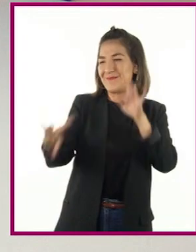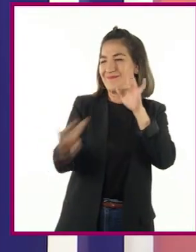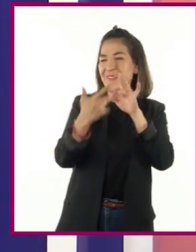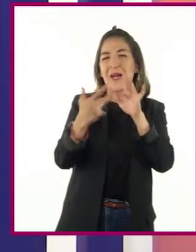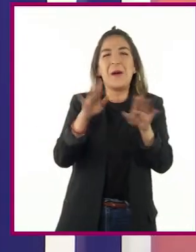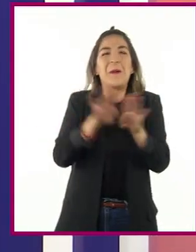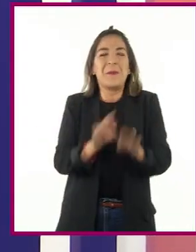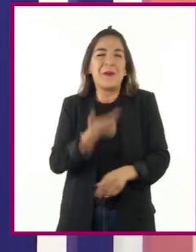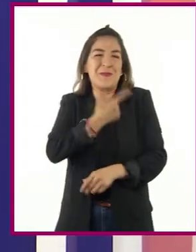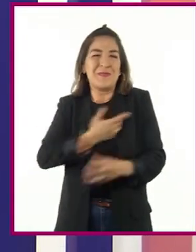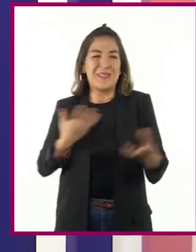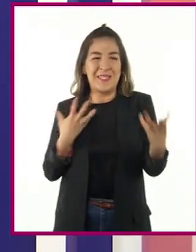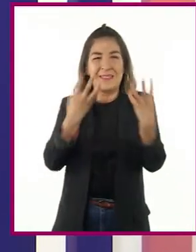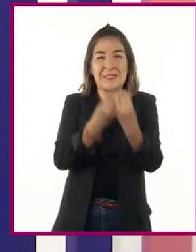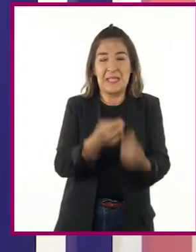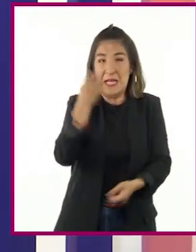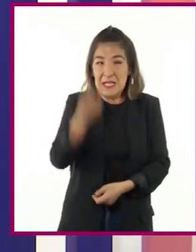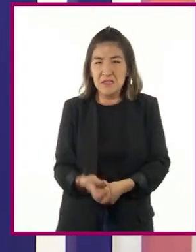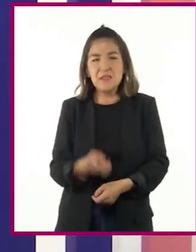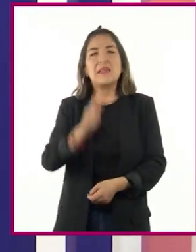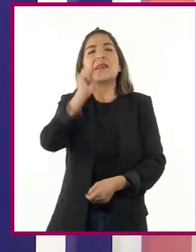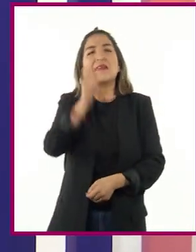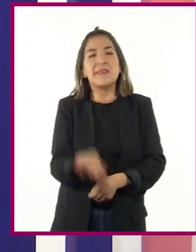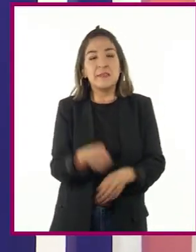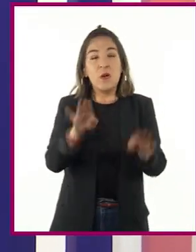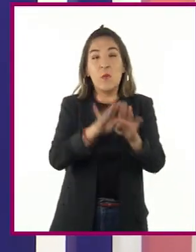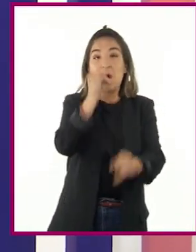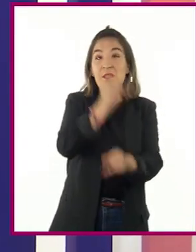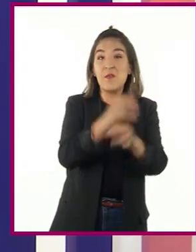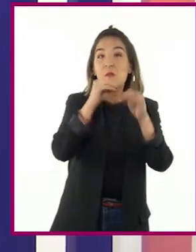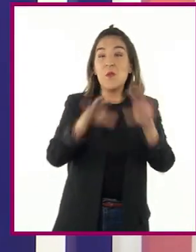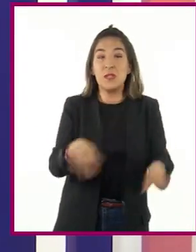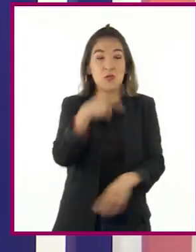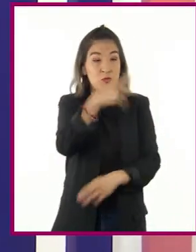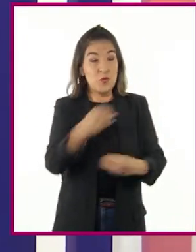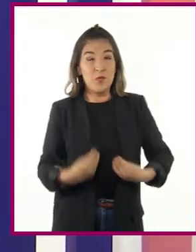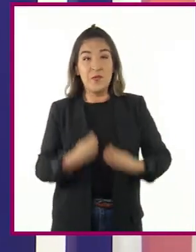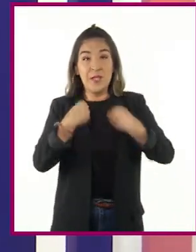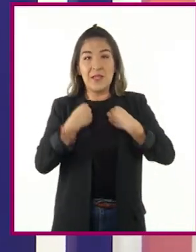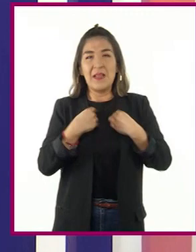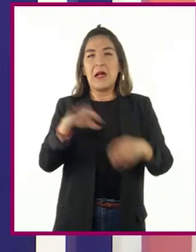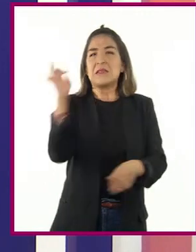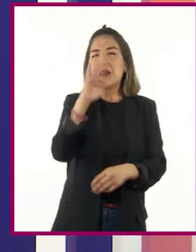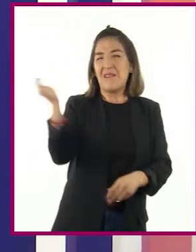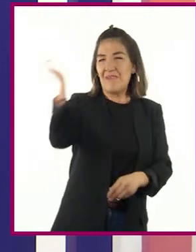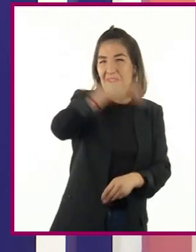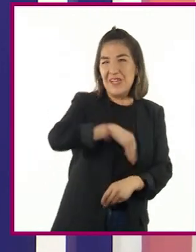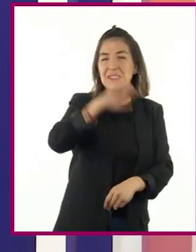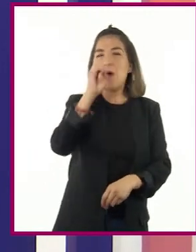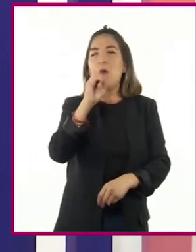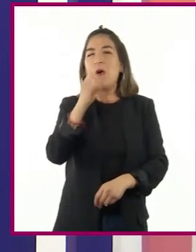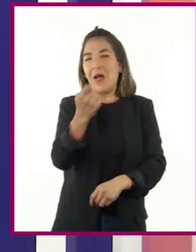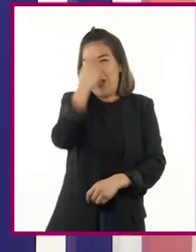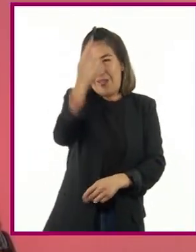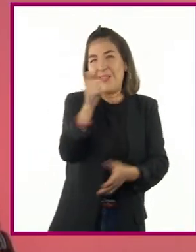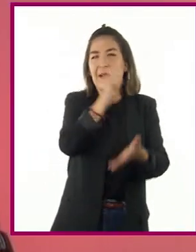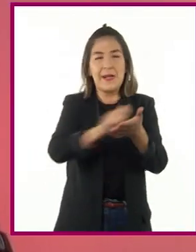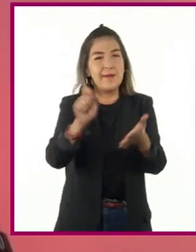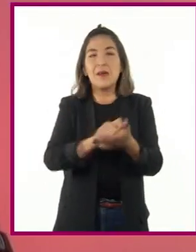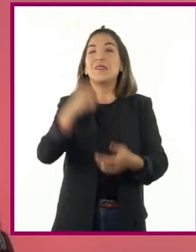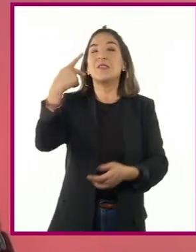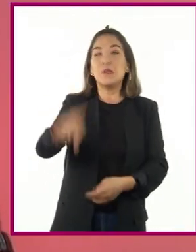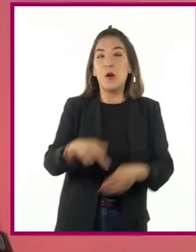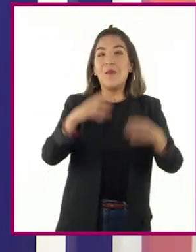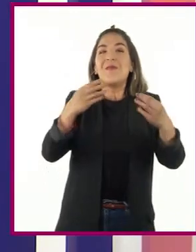conmueva. Esto no significa que la información sobre su vida sea falsa o inventada, sino que la manera en